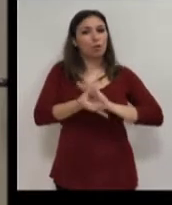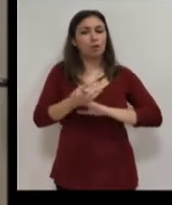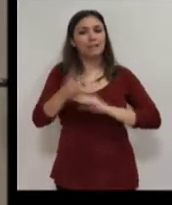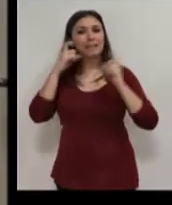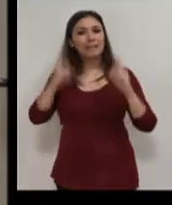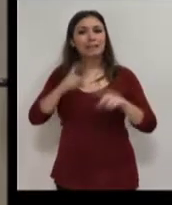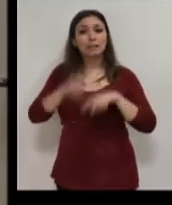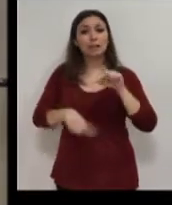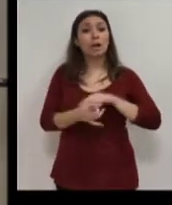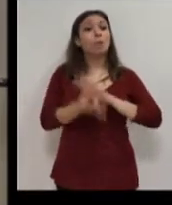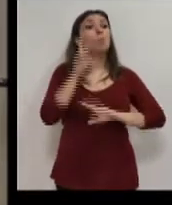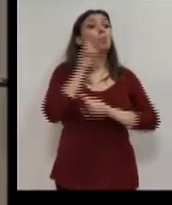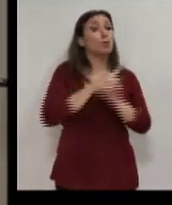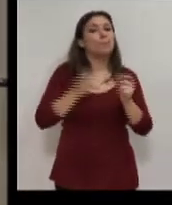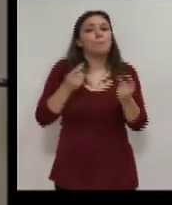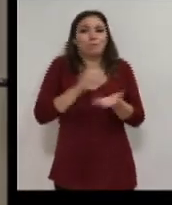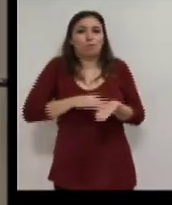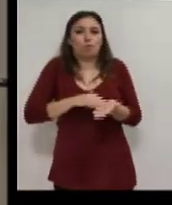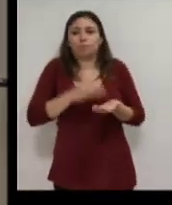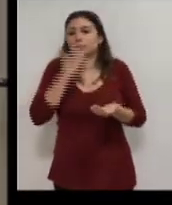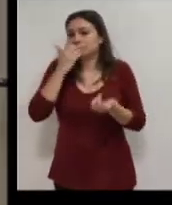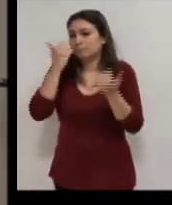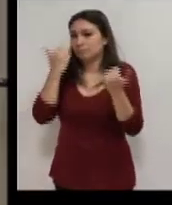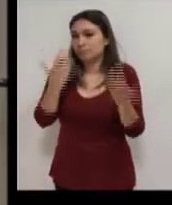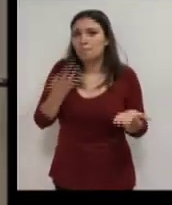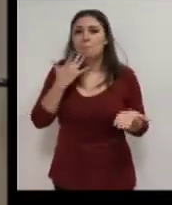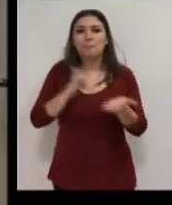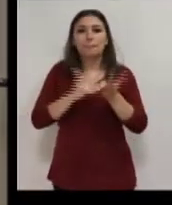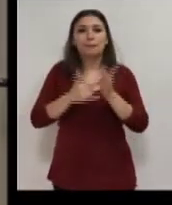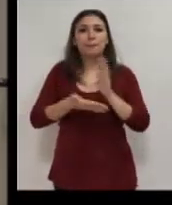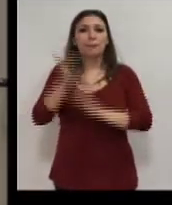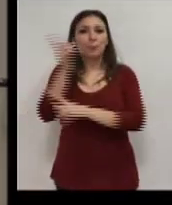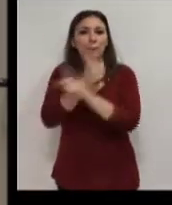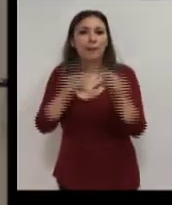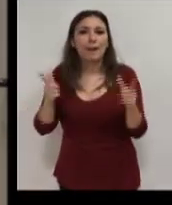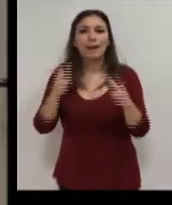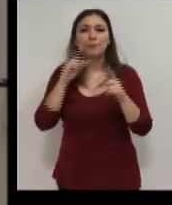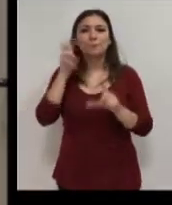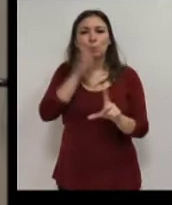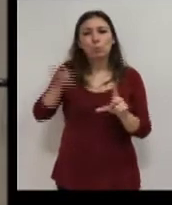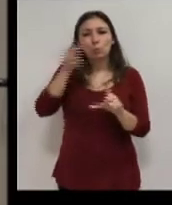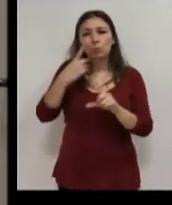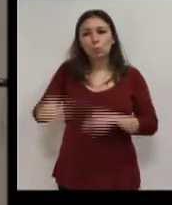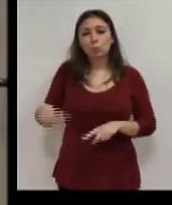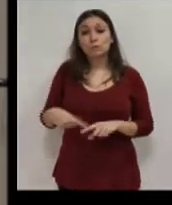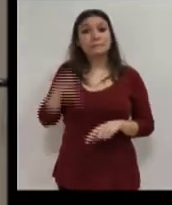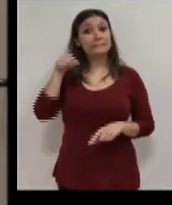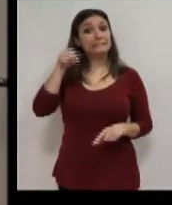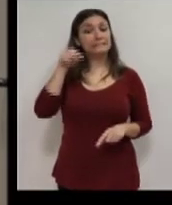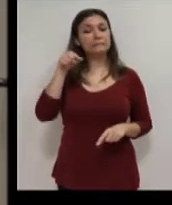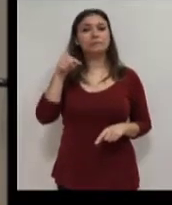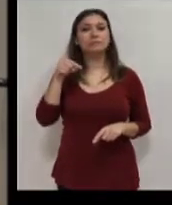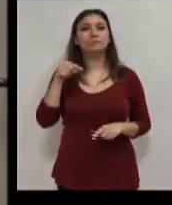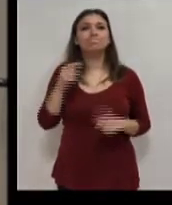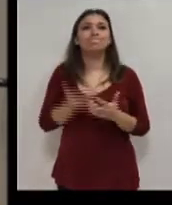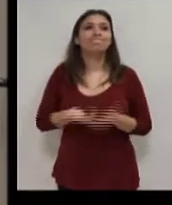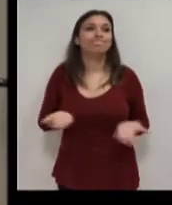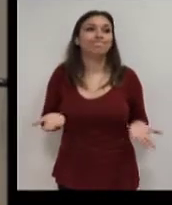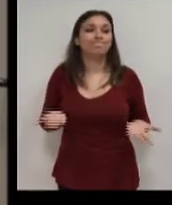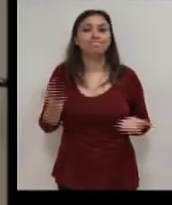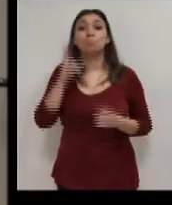verdad, a muchas aplicaciones que intentan resolver algunos problemas, como pueden ser los de planificación de viaje, los de navegación, etcétera,